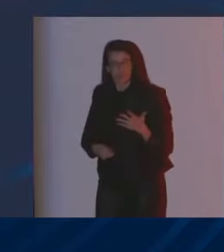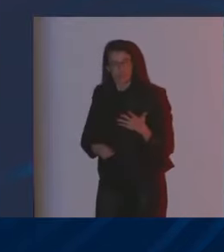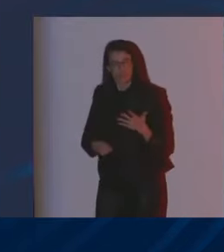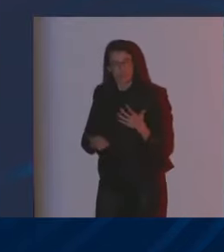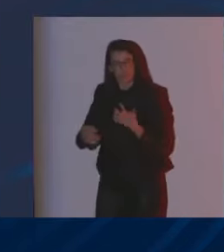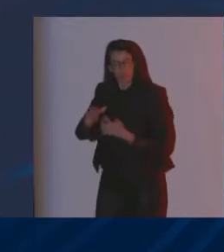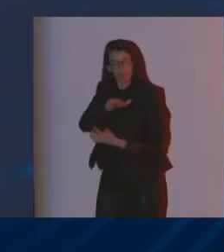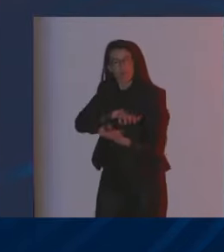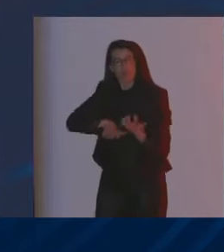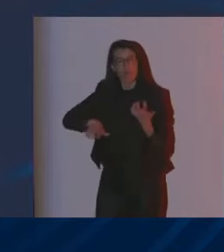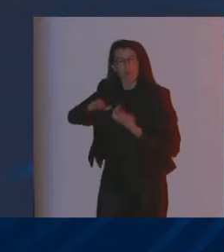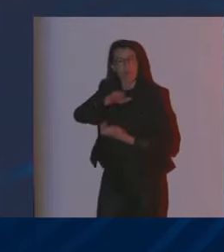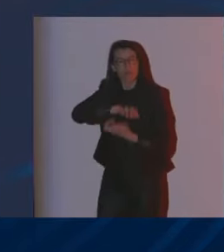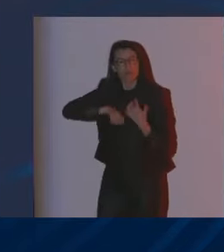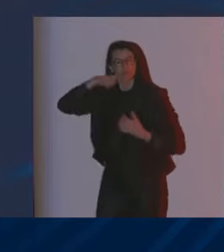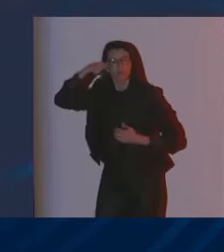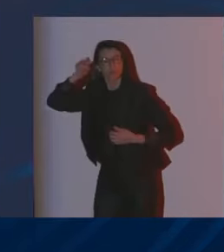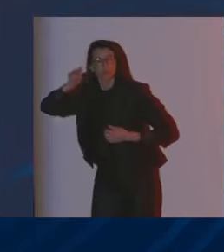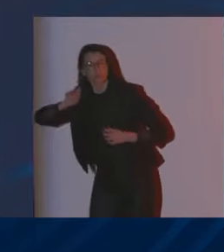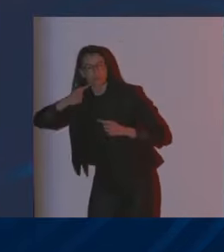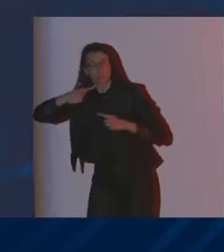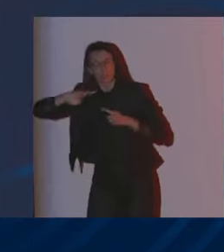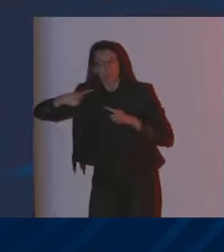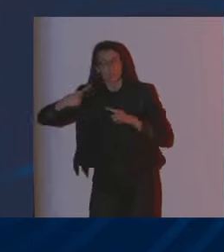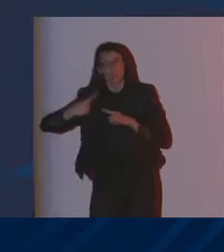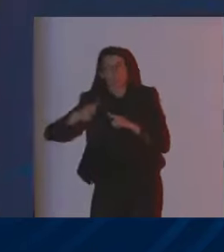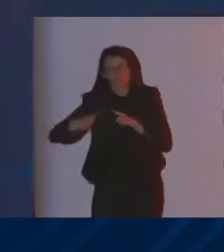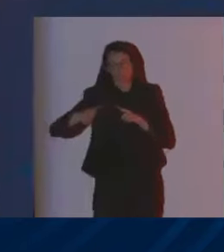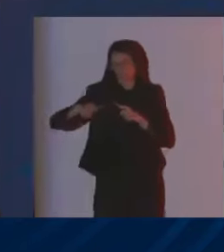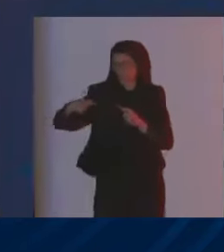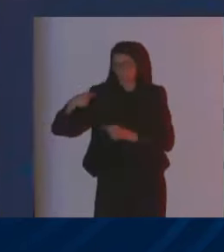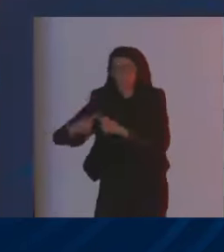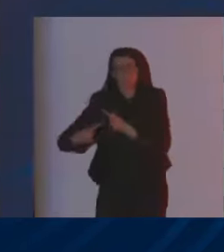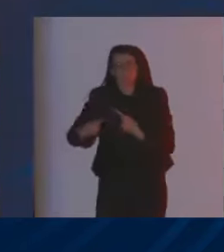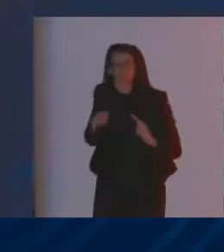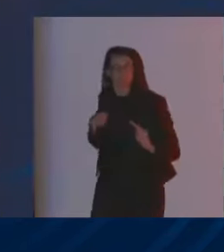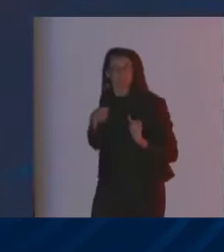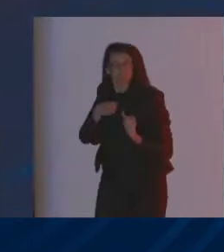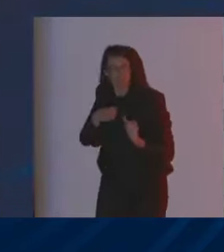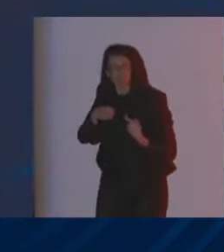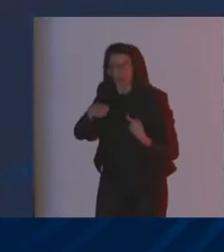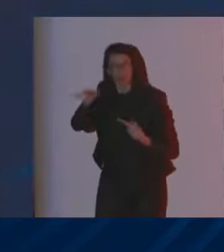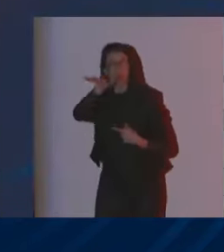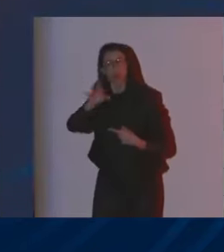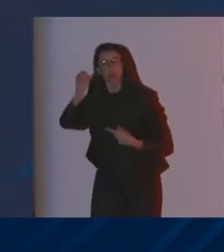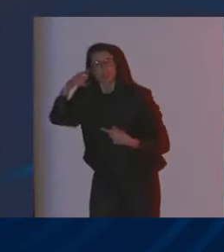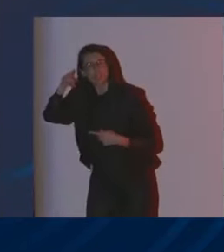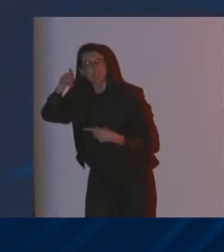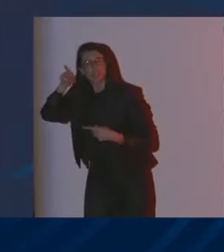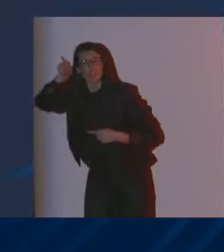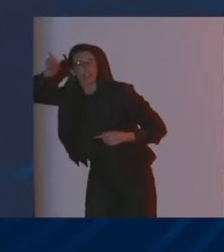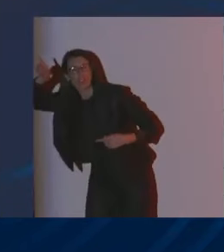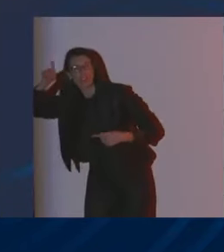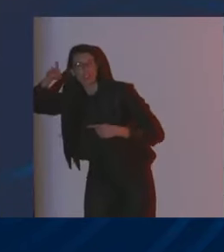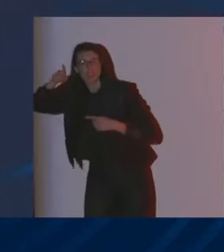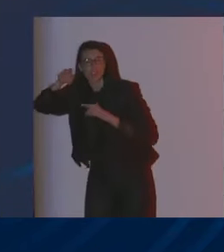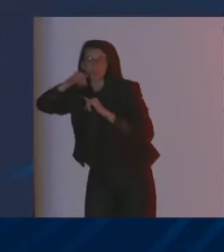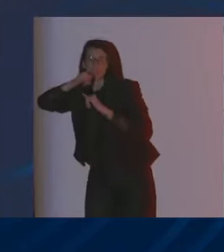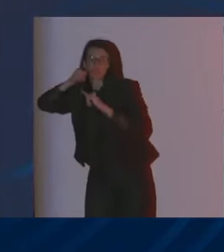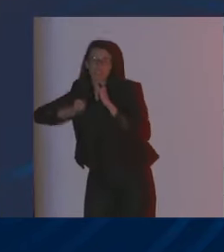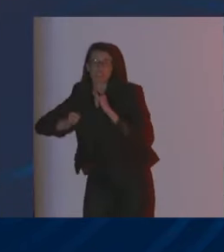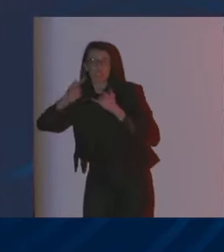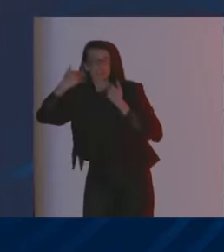Ucrania y a los efectos que ha desencadenado, se le suma un nuevo enfrentamiento en Oriente Medio, que está originando otra crisis humanitaria